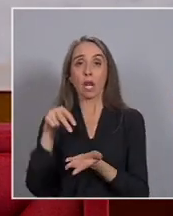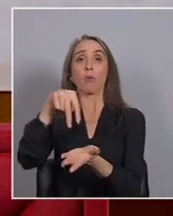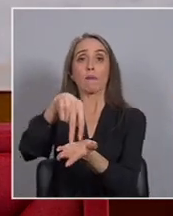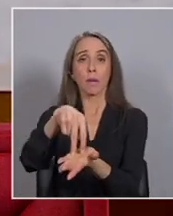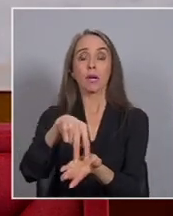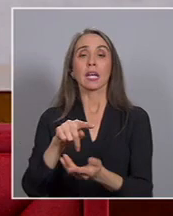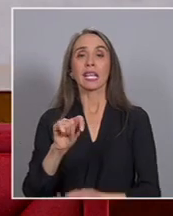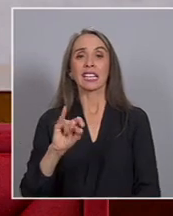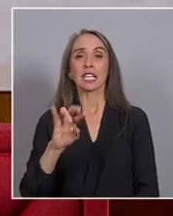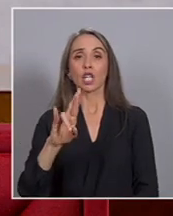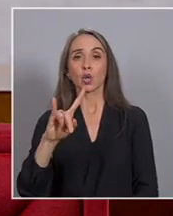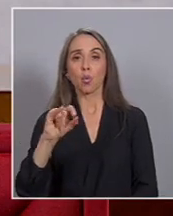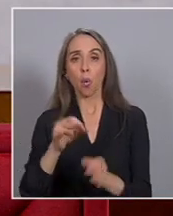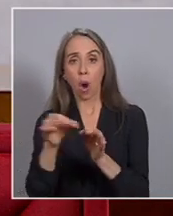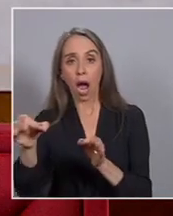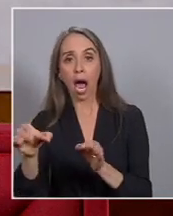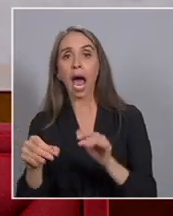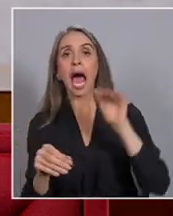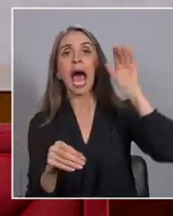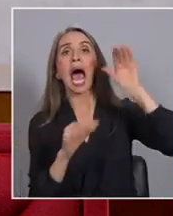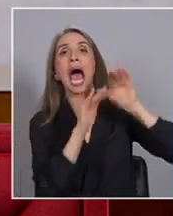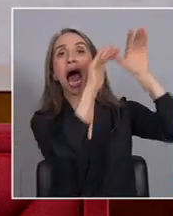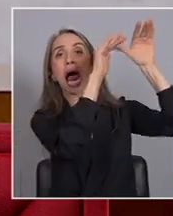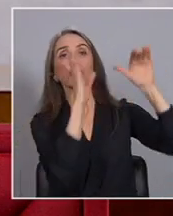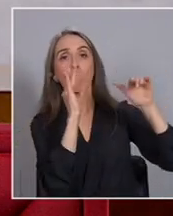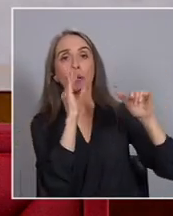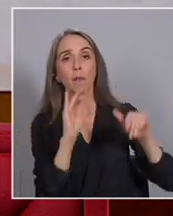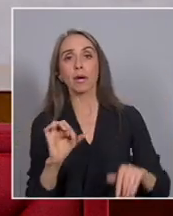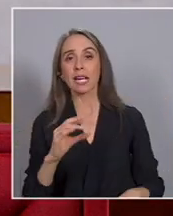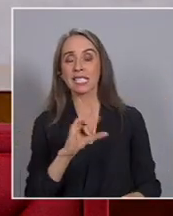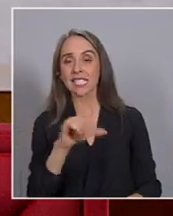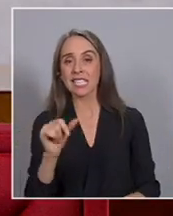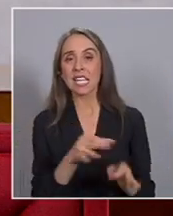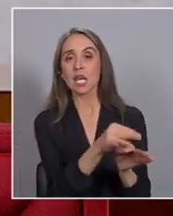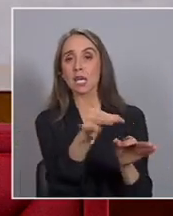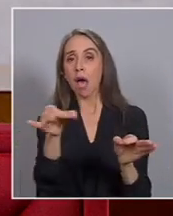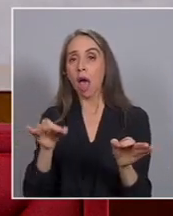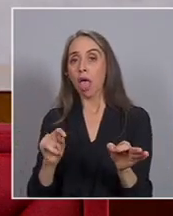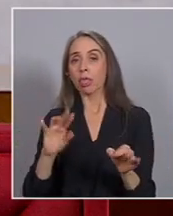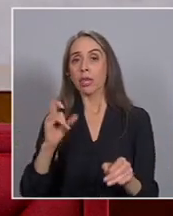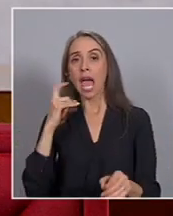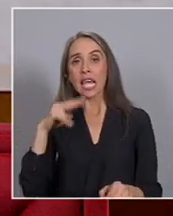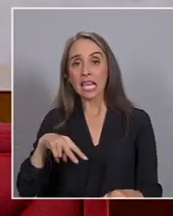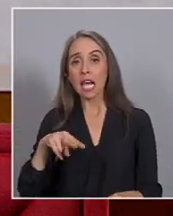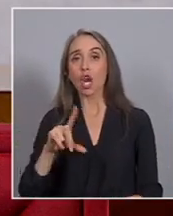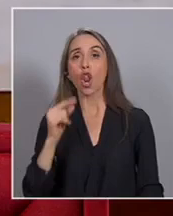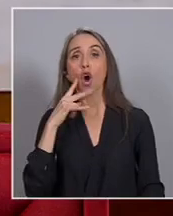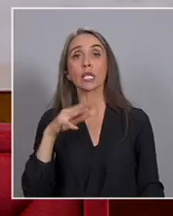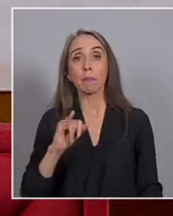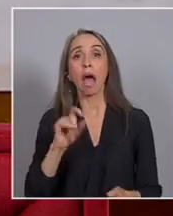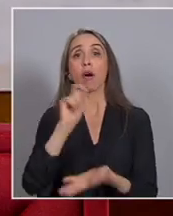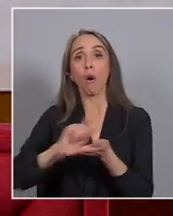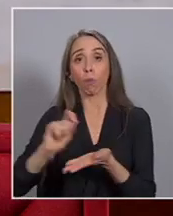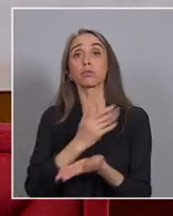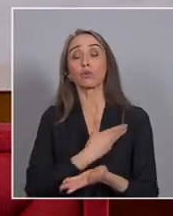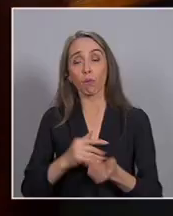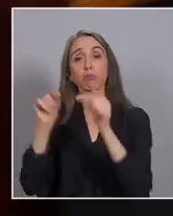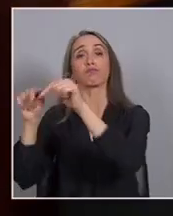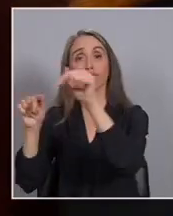como Tirúa, Alto Biobío, Ercilla, Traillén y Lonquimay. Y la